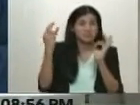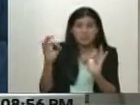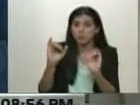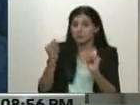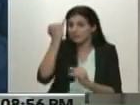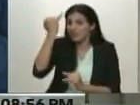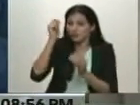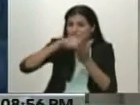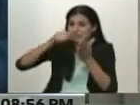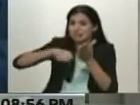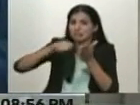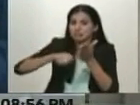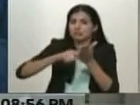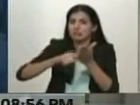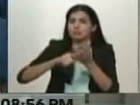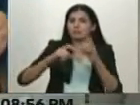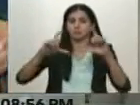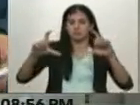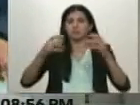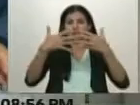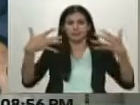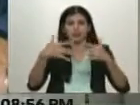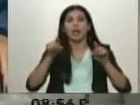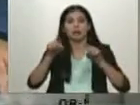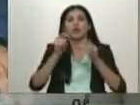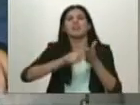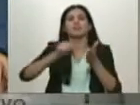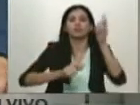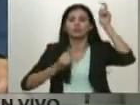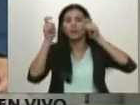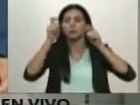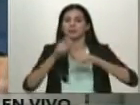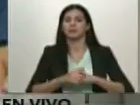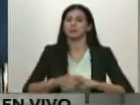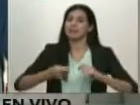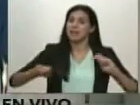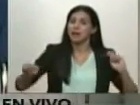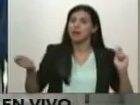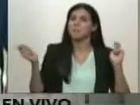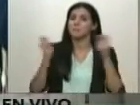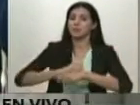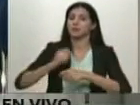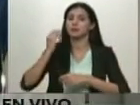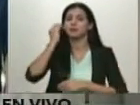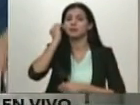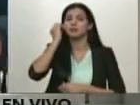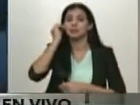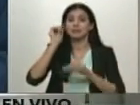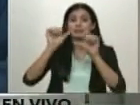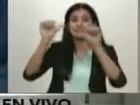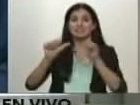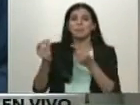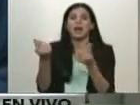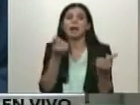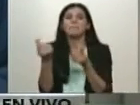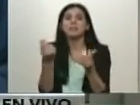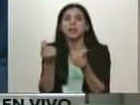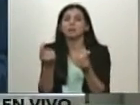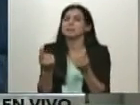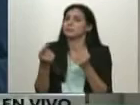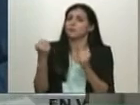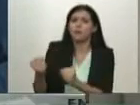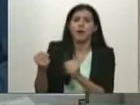debe asumir la transición en esta etapa donde el capitalismo es dominante y debemos